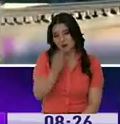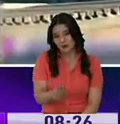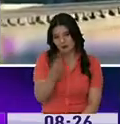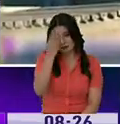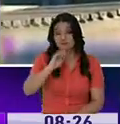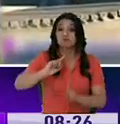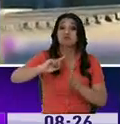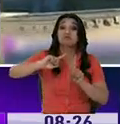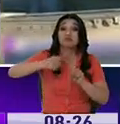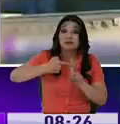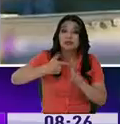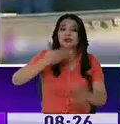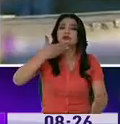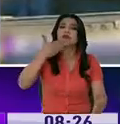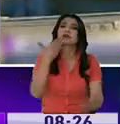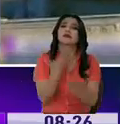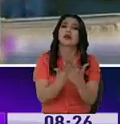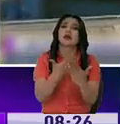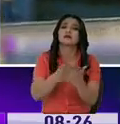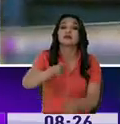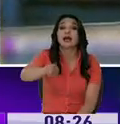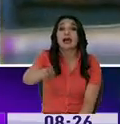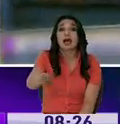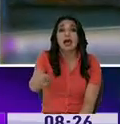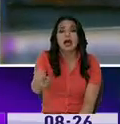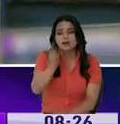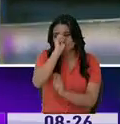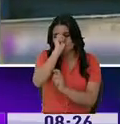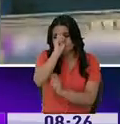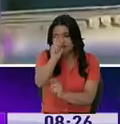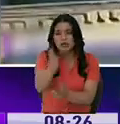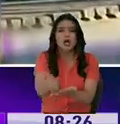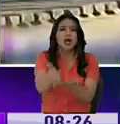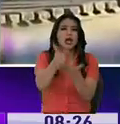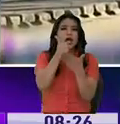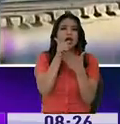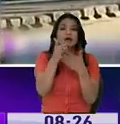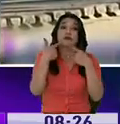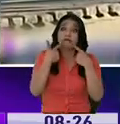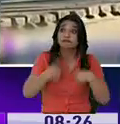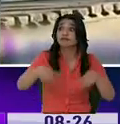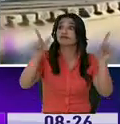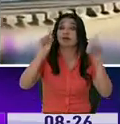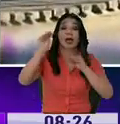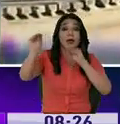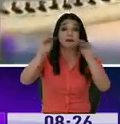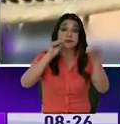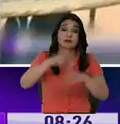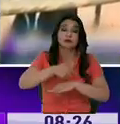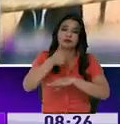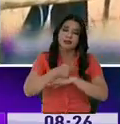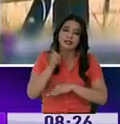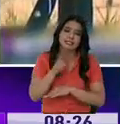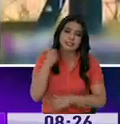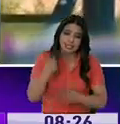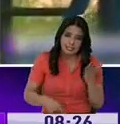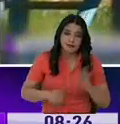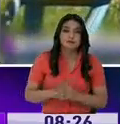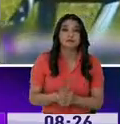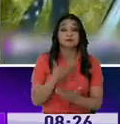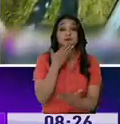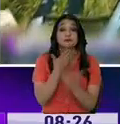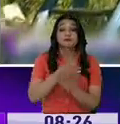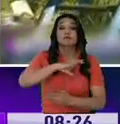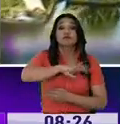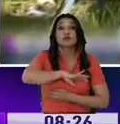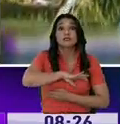parecido a este precioso canal que hemos hecho a favor de difundir en nuestras necesidades y luego mente agradecer al municipio de